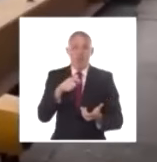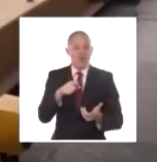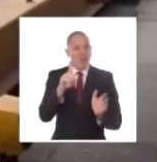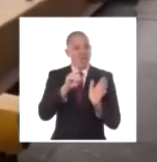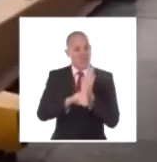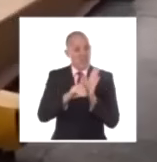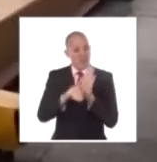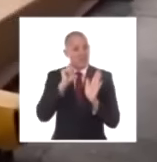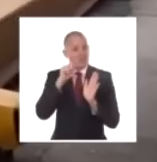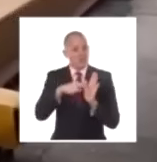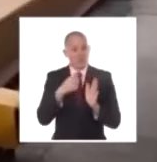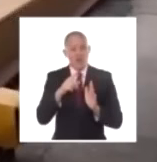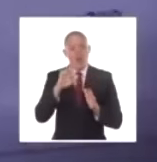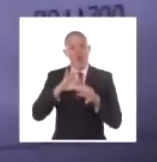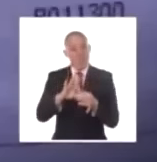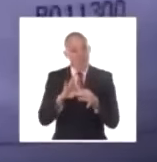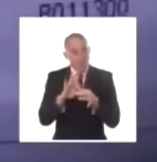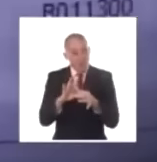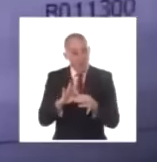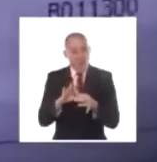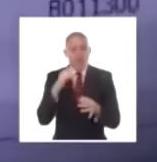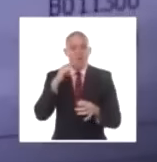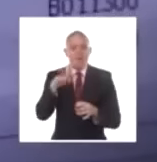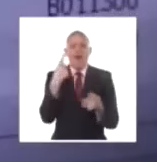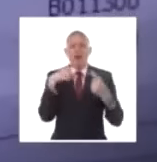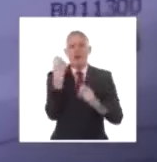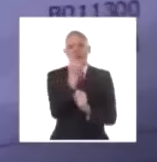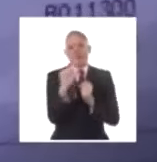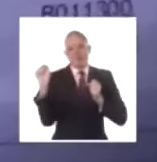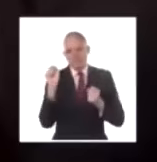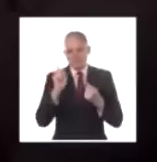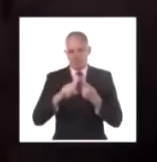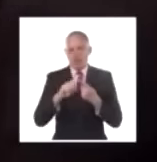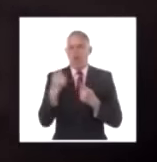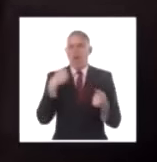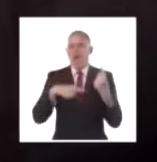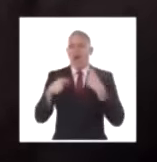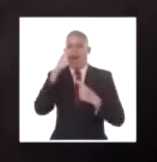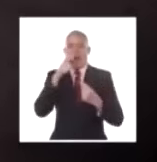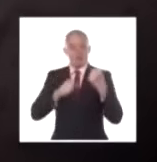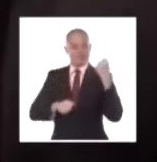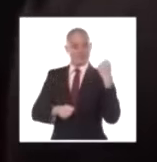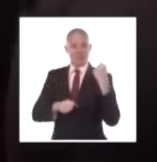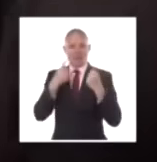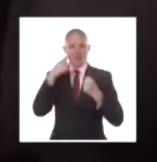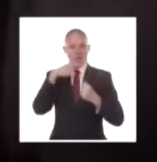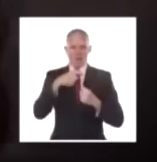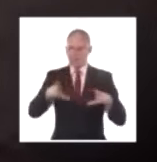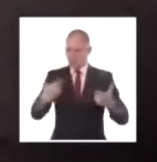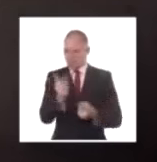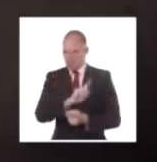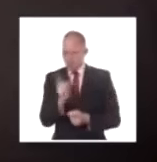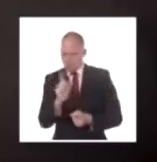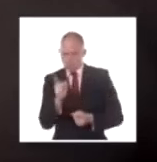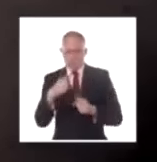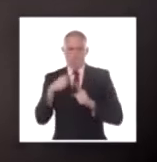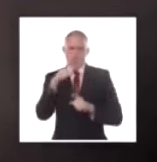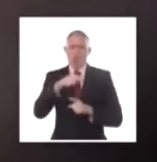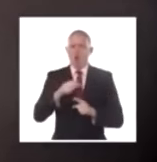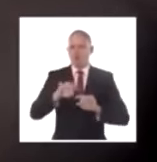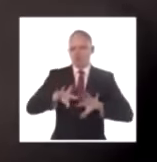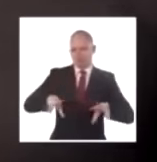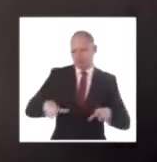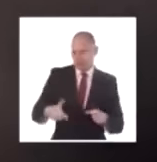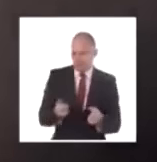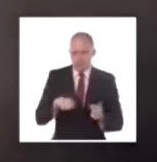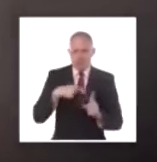malversación, robo con fuerza, cohecho, incumplimiento del deber de preservar los bienes de entidades económicas o receptación, y la